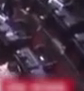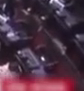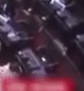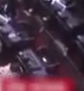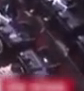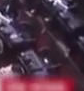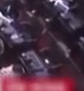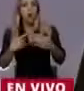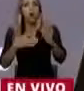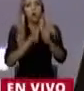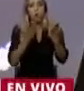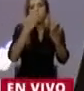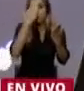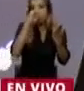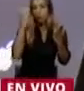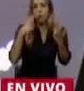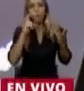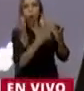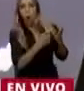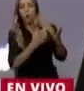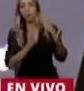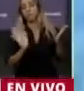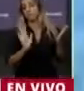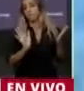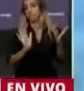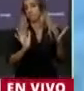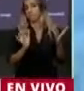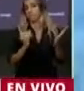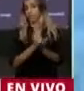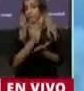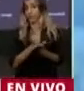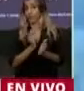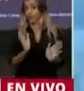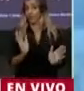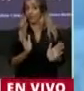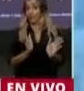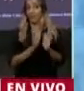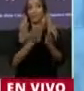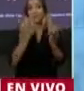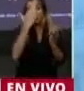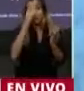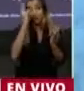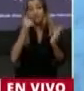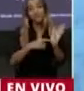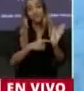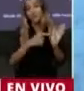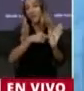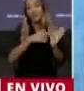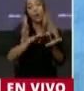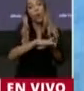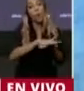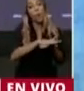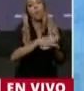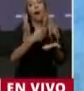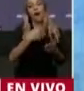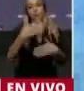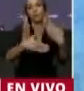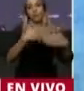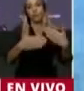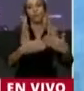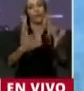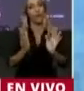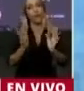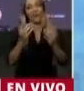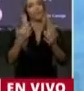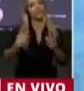también o sea que evidentemente muchas veces en los puntos extremos terminan uniéndose en cuanto encuentre adicionar nosotros consideramos que es